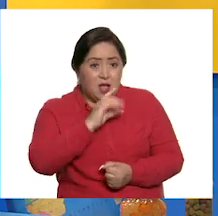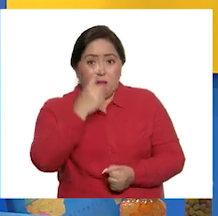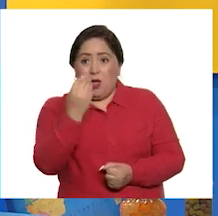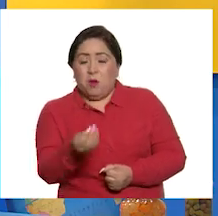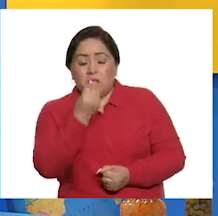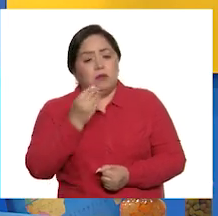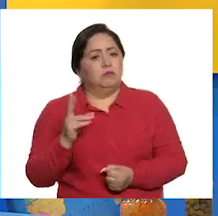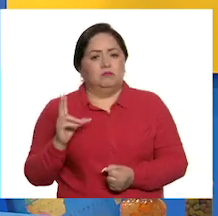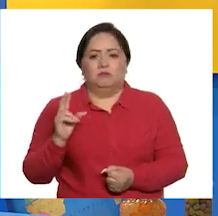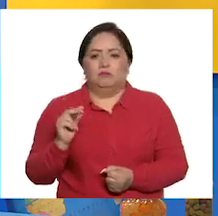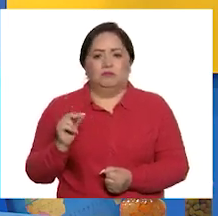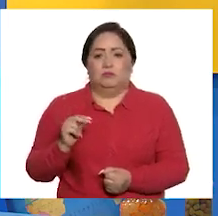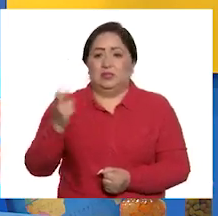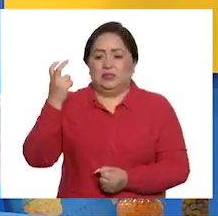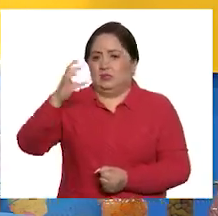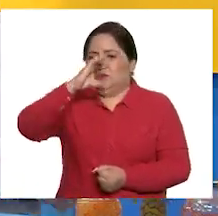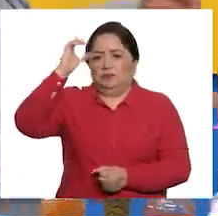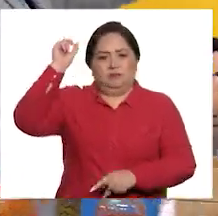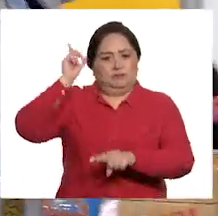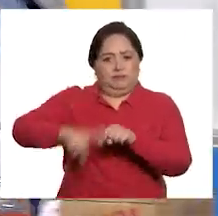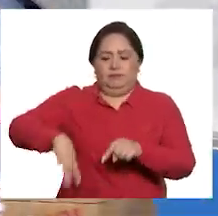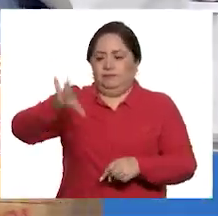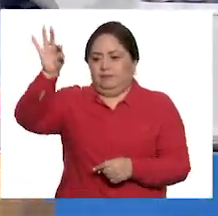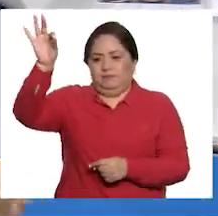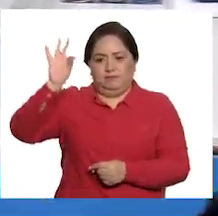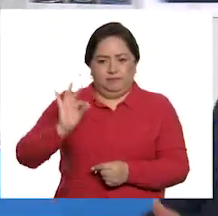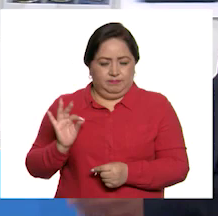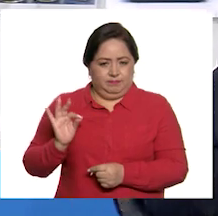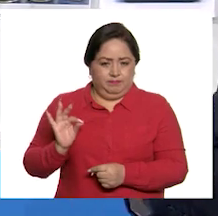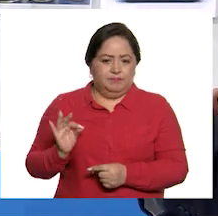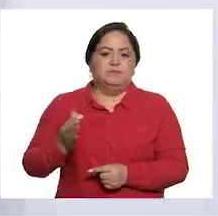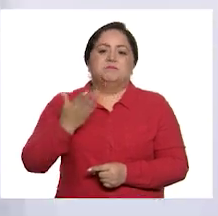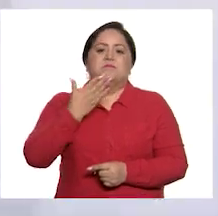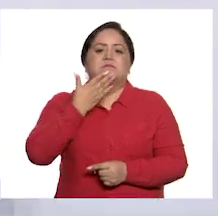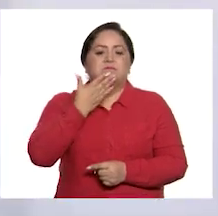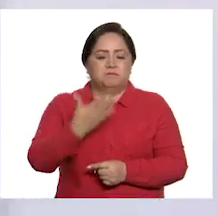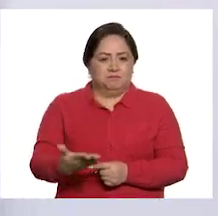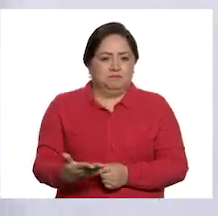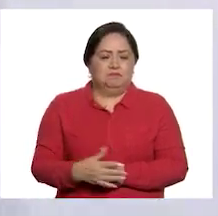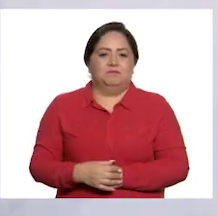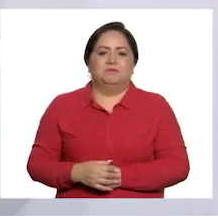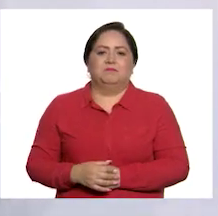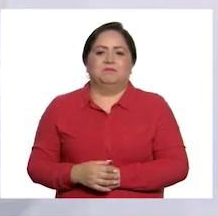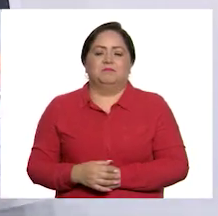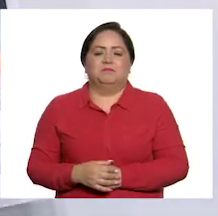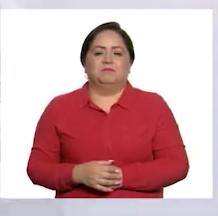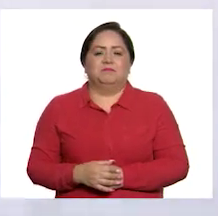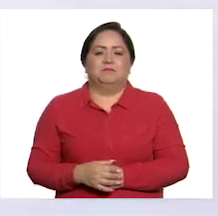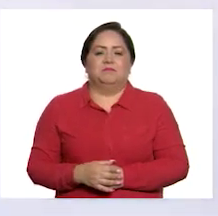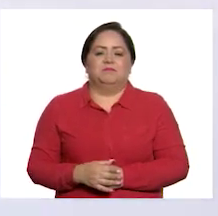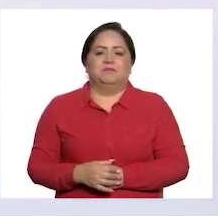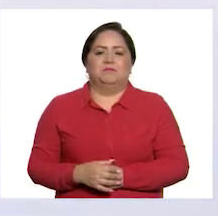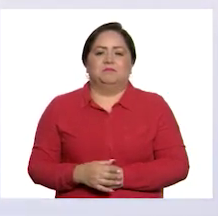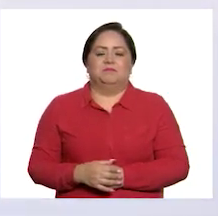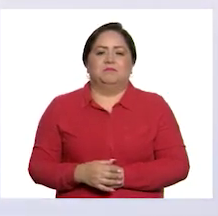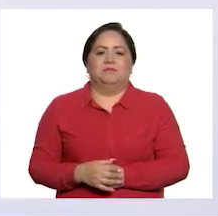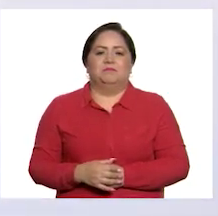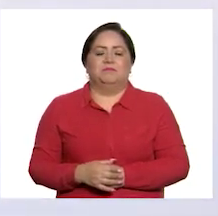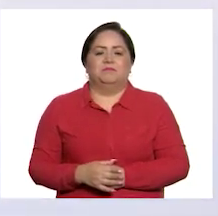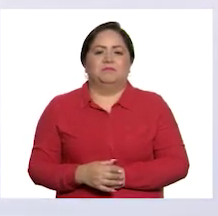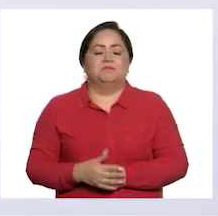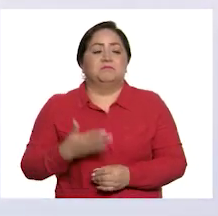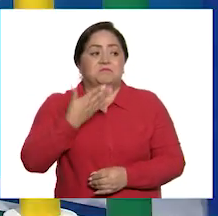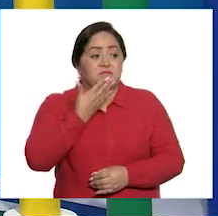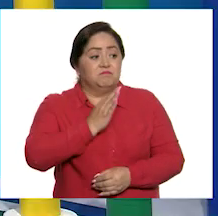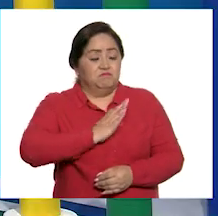alimentos. Así que entonces esa imagen se va. Muy bien. Adiós, motor de coche. Correcto. Los